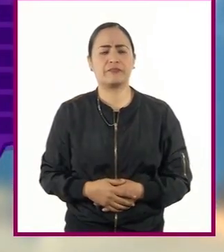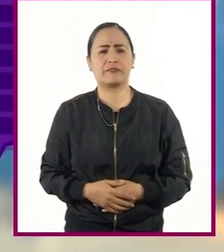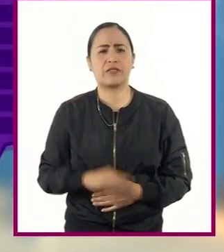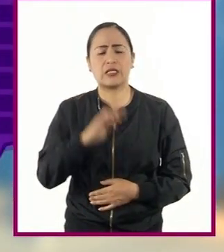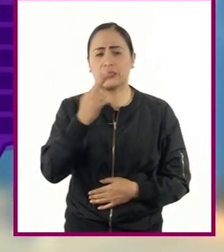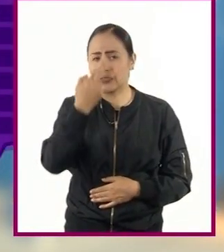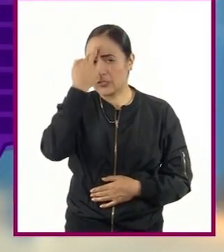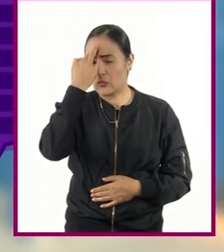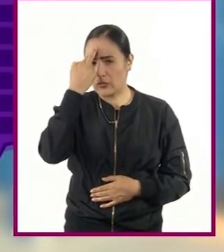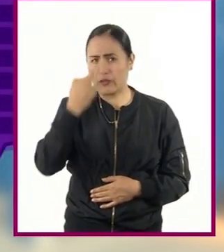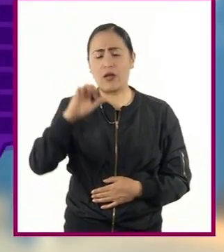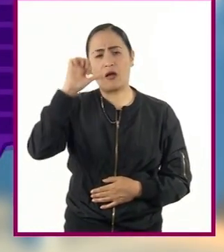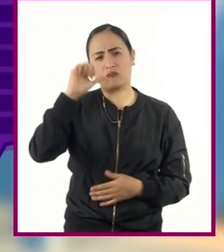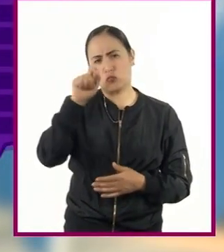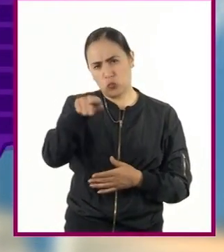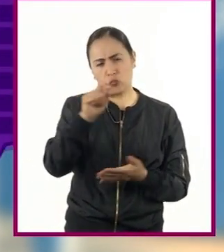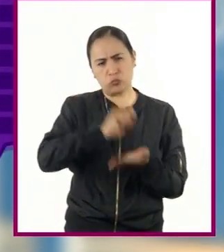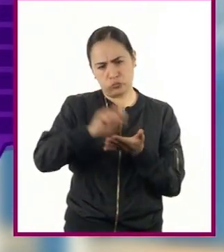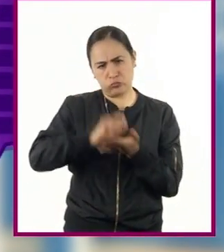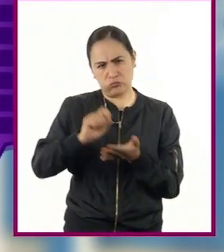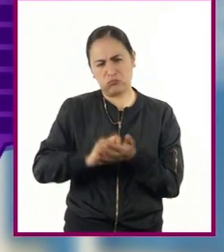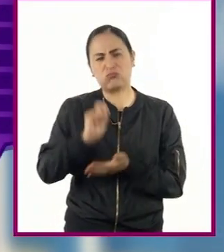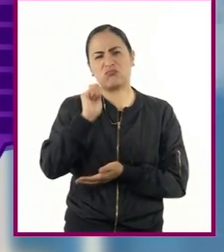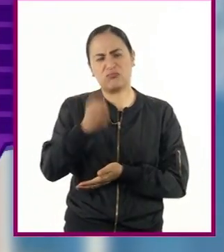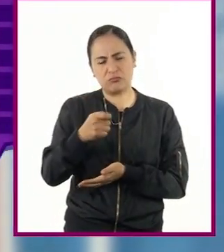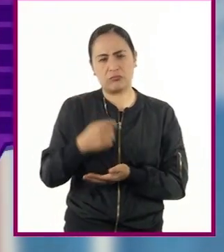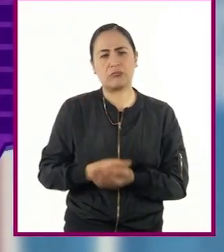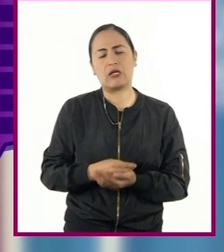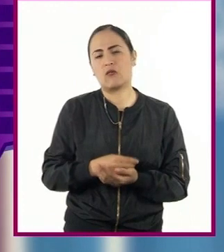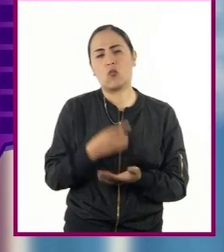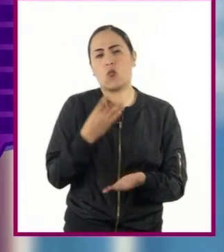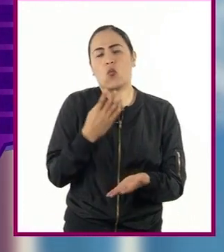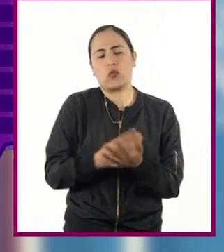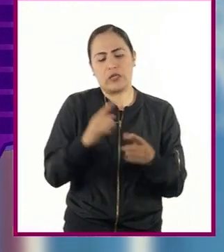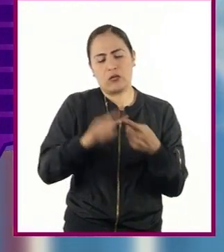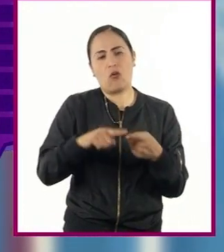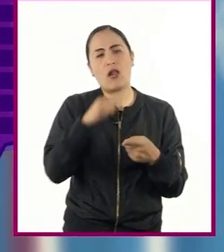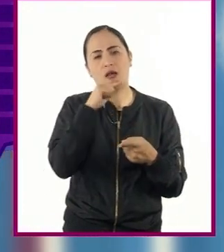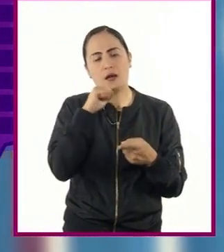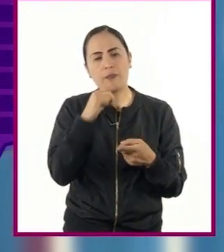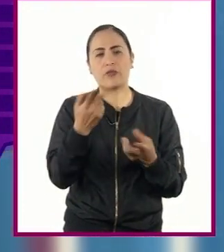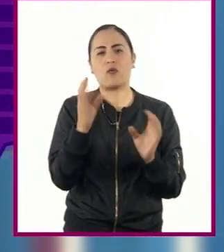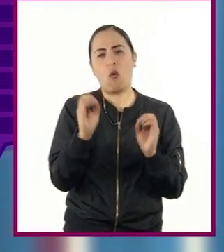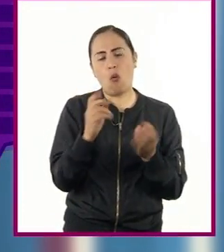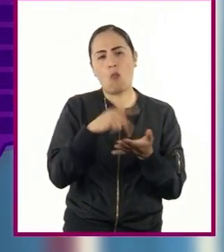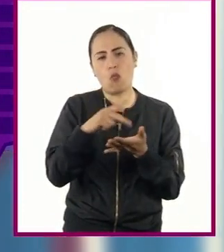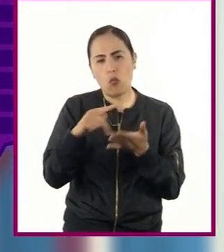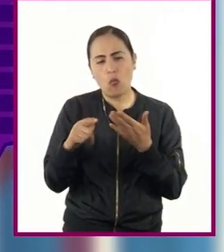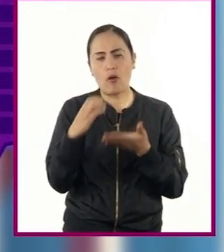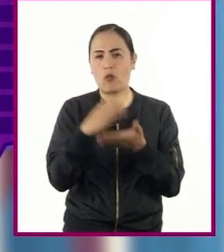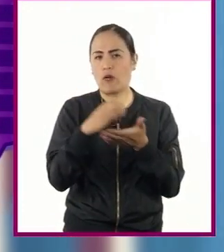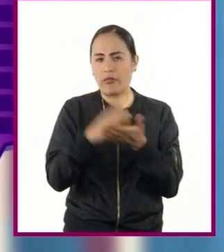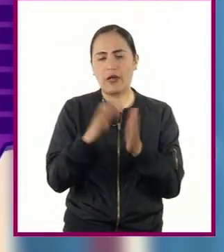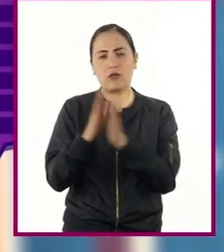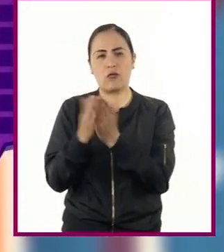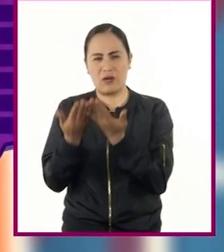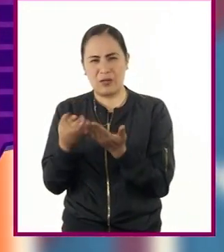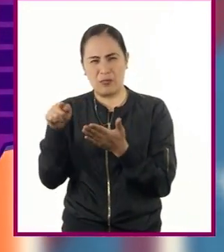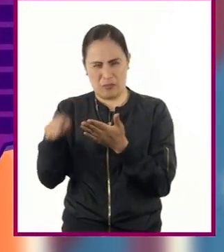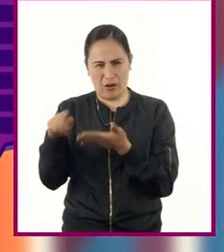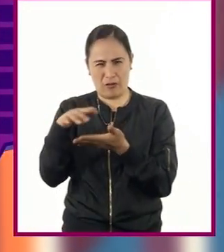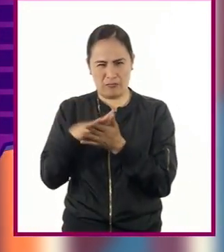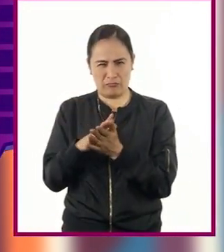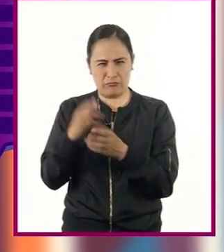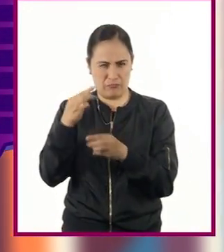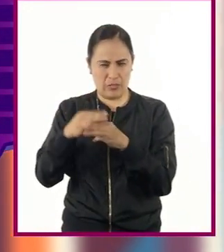Recuerden que para realizar anotaciones solo necesitan lápiz o bolígrafo, cuaderno y su libro de texto para profundizar